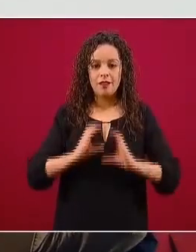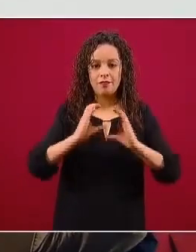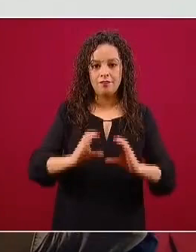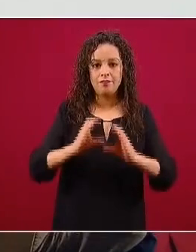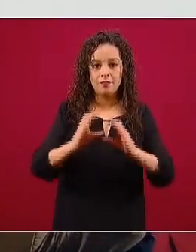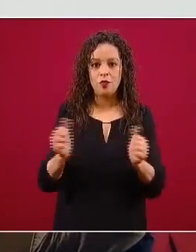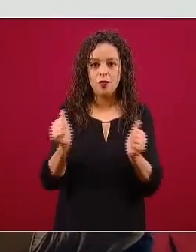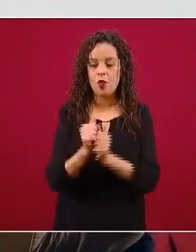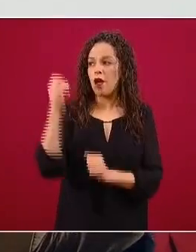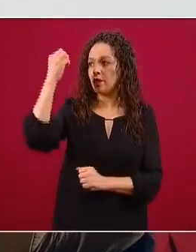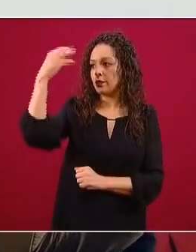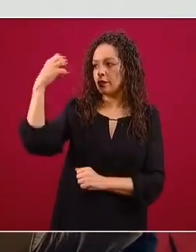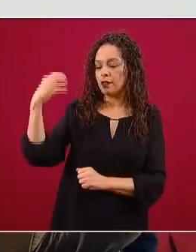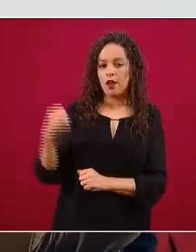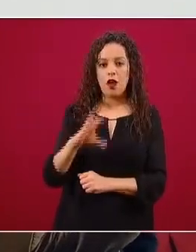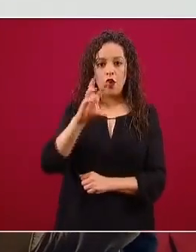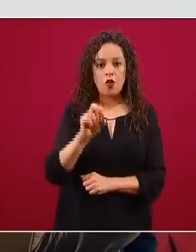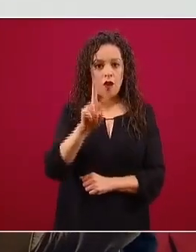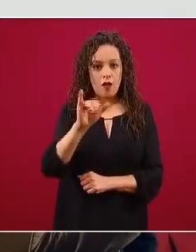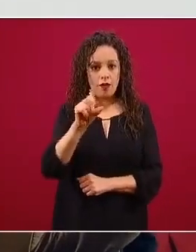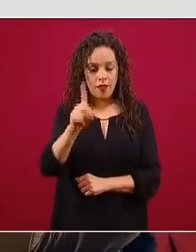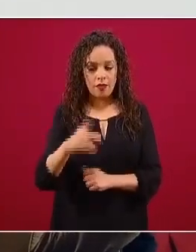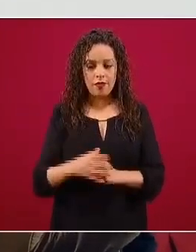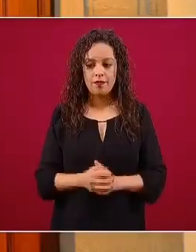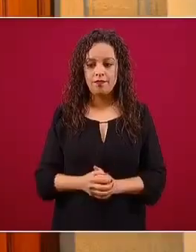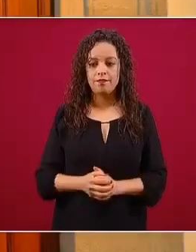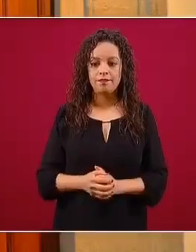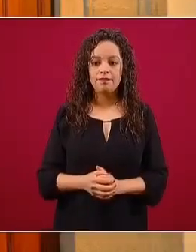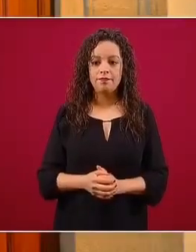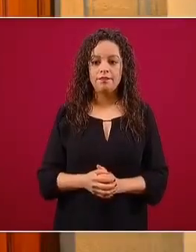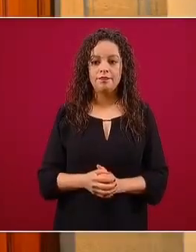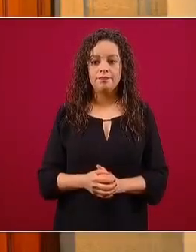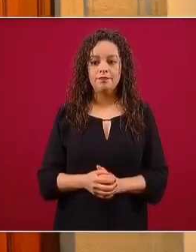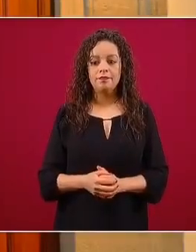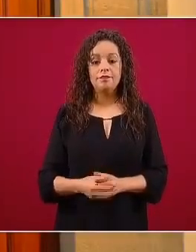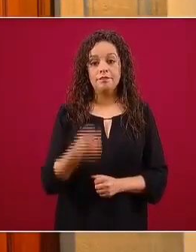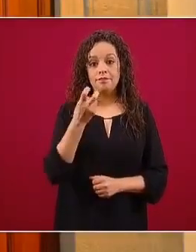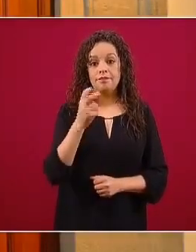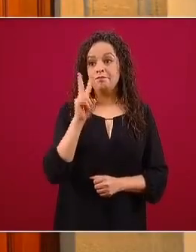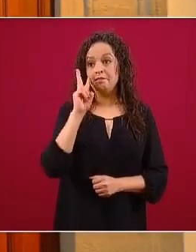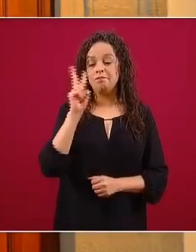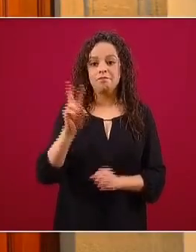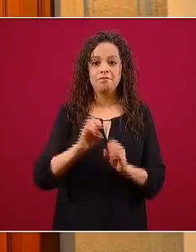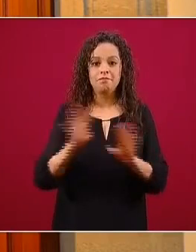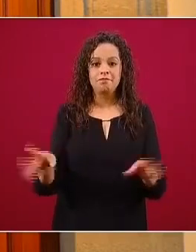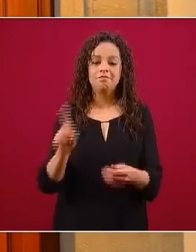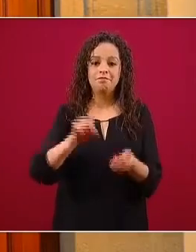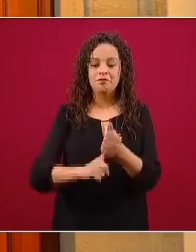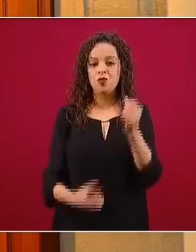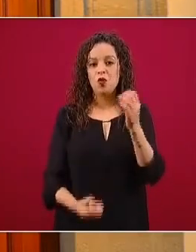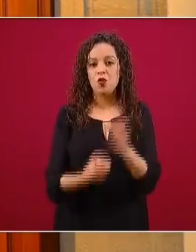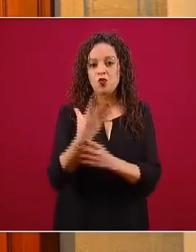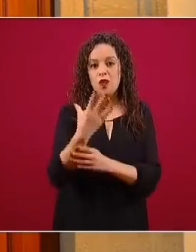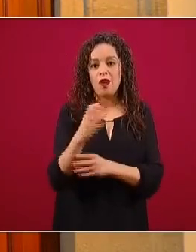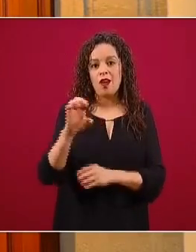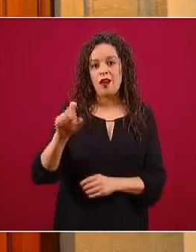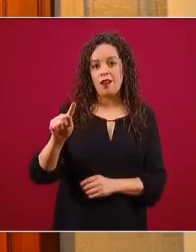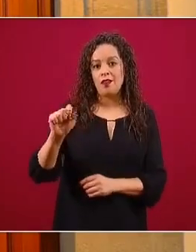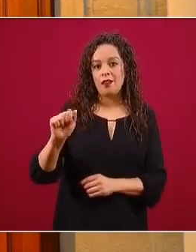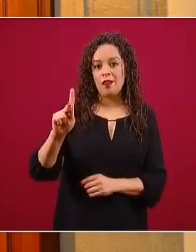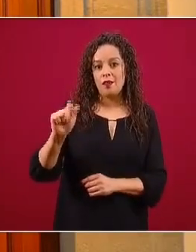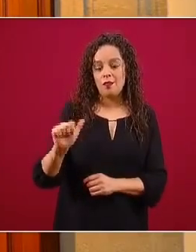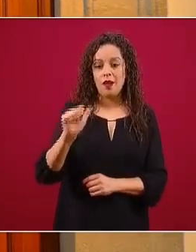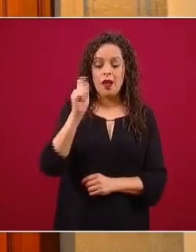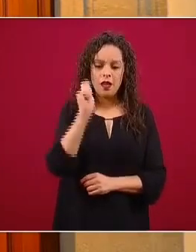riesgo COVID, que es precisamente el que caracteriza a esta nueva etapa, en donde consideramos que las acciones